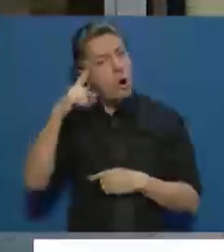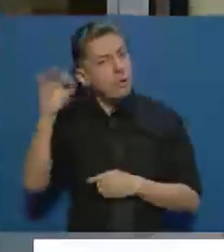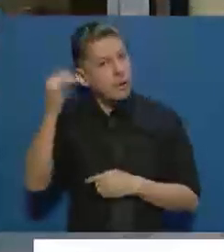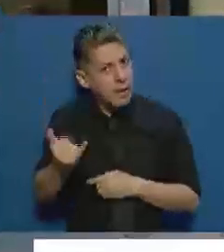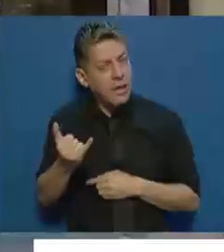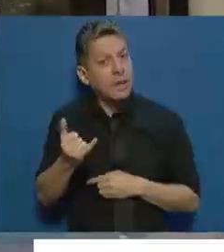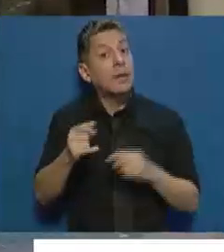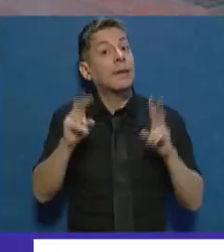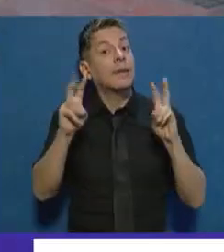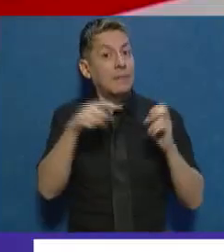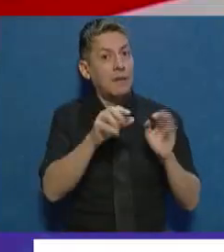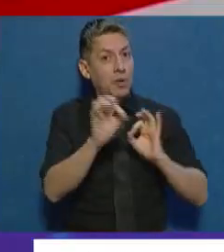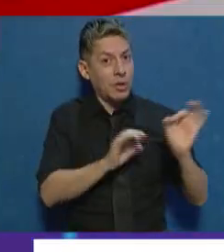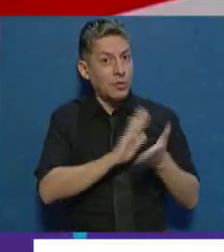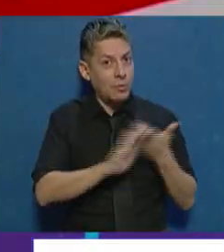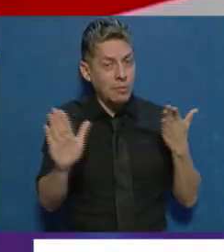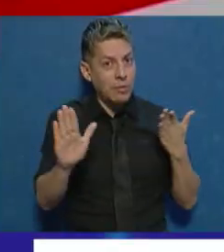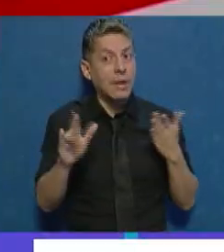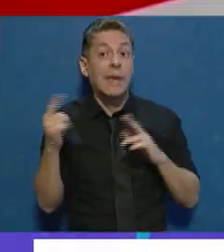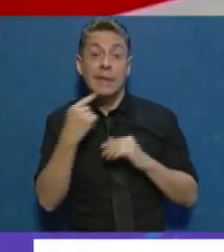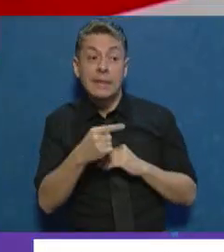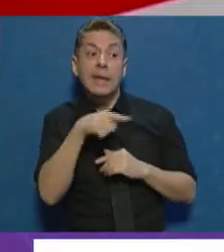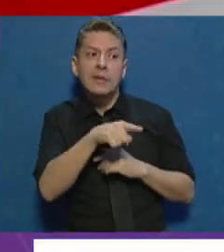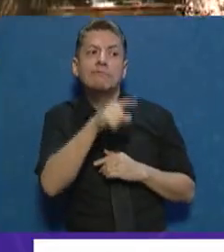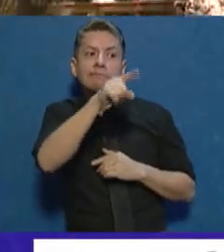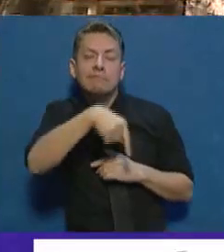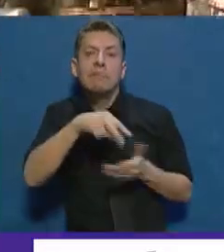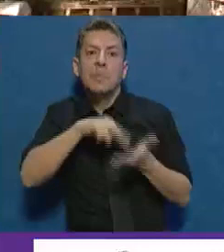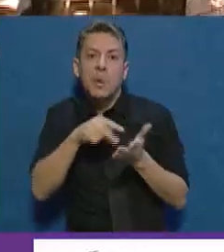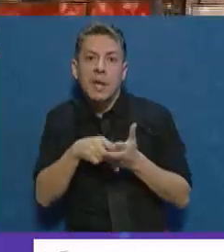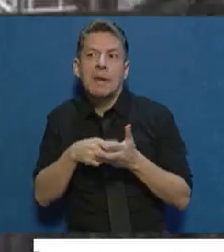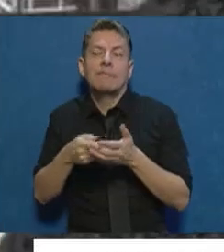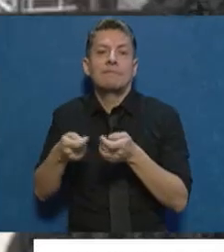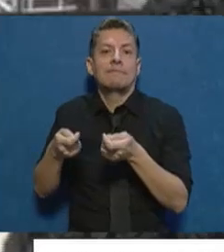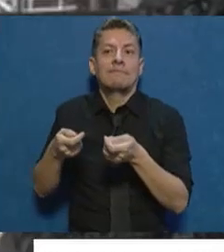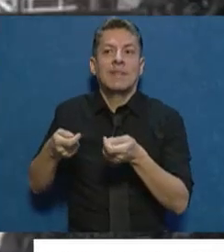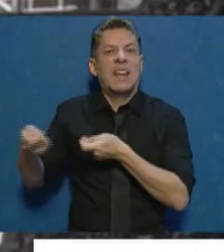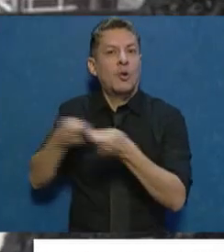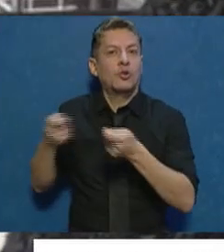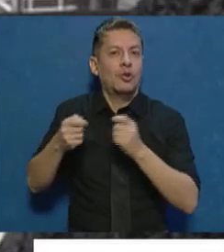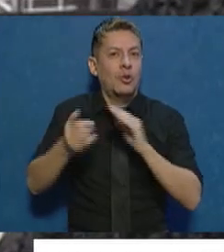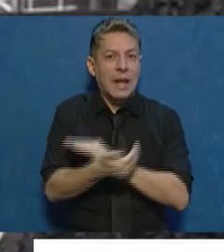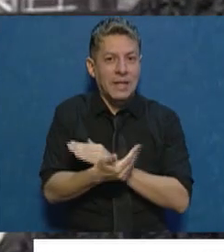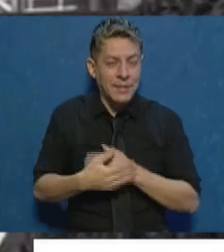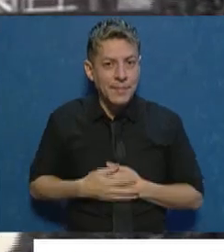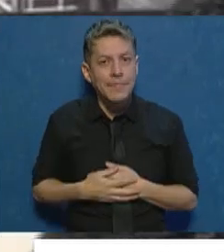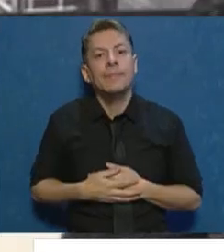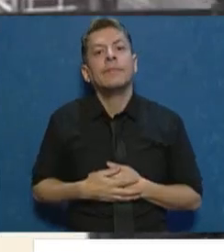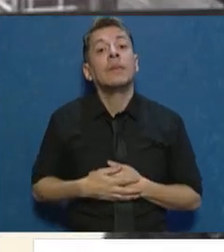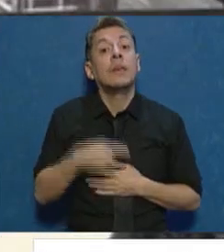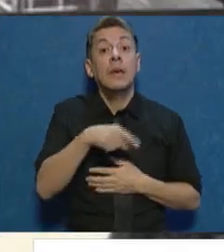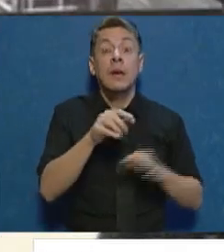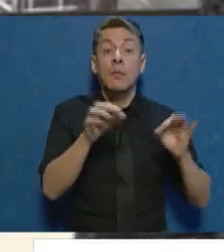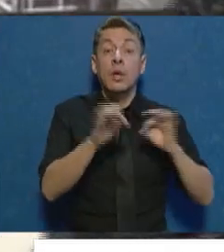y además dicen que esta situación puede perjudicar al mercado inmobiliario. El proyecto de